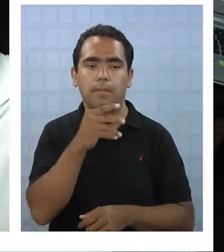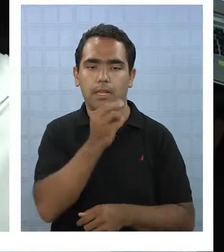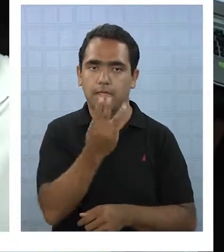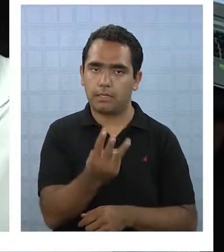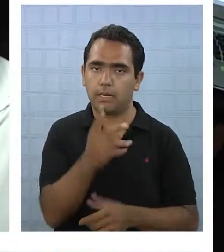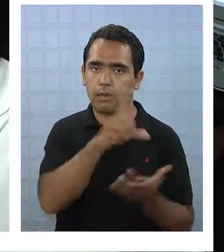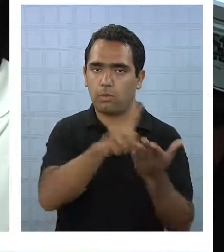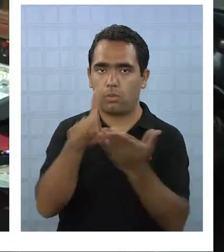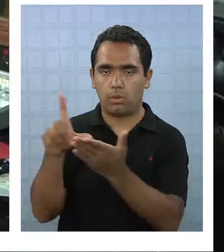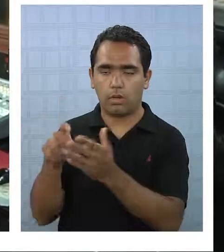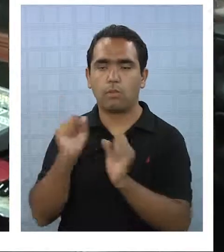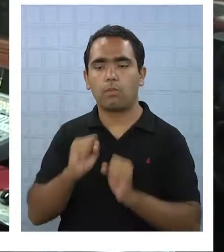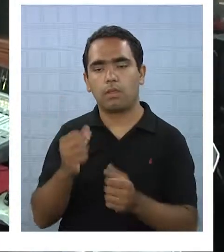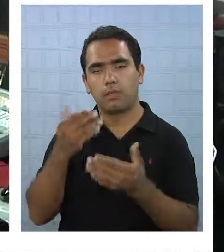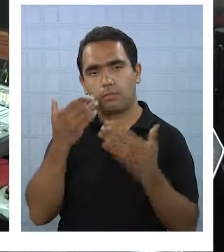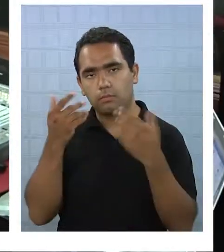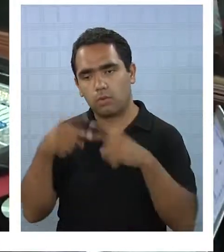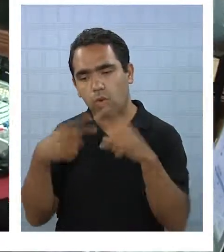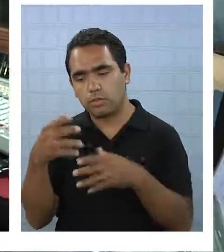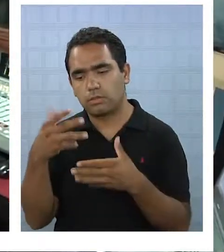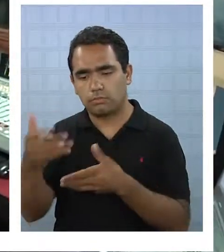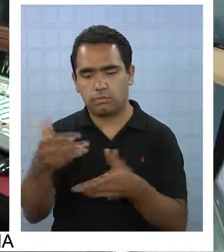con playa brava